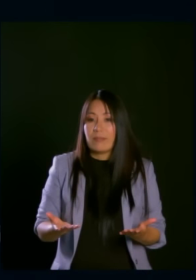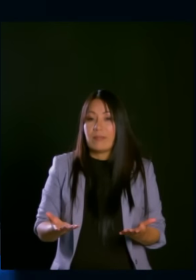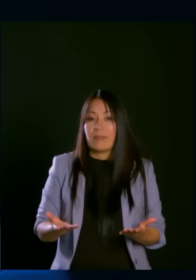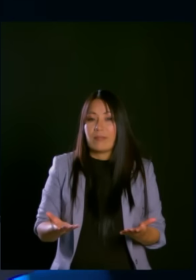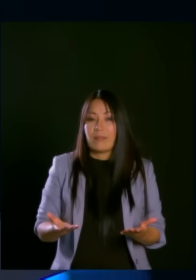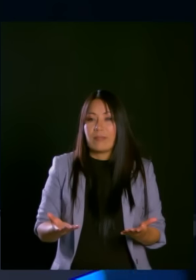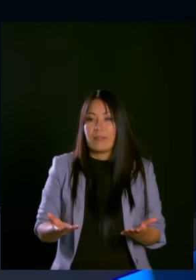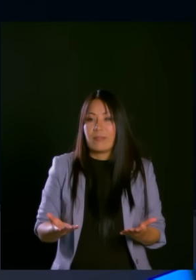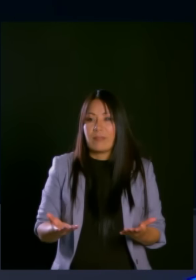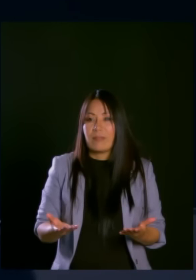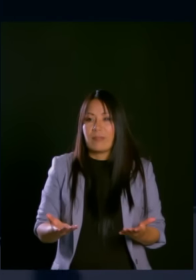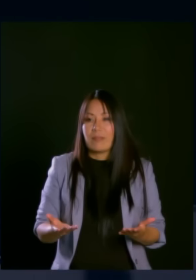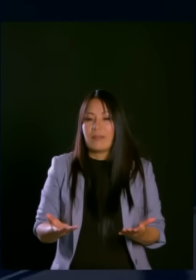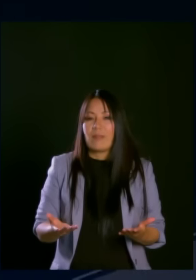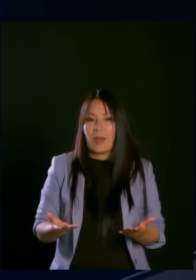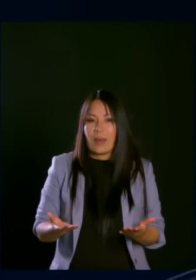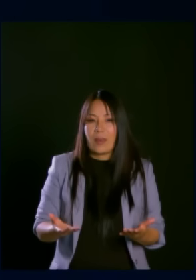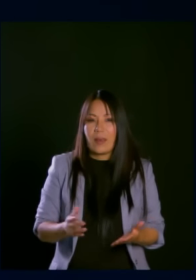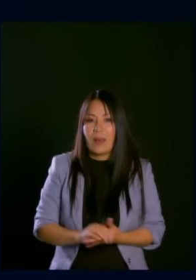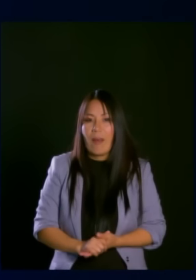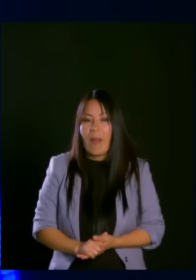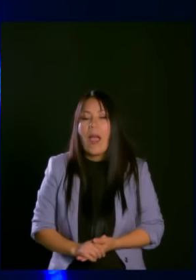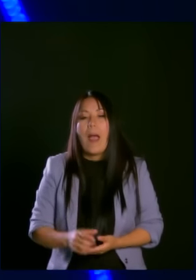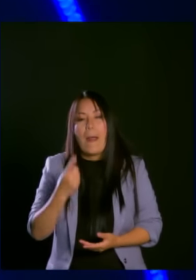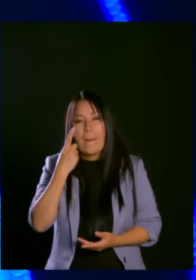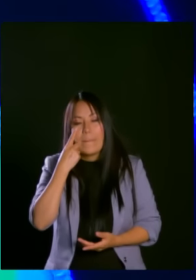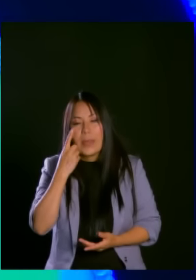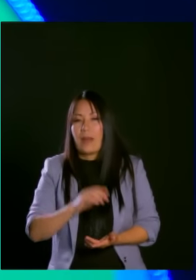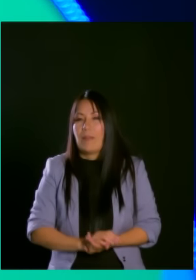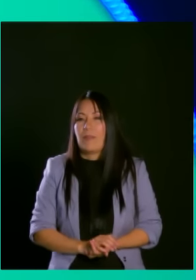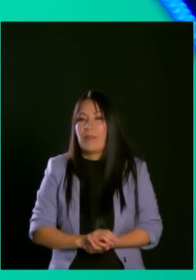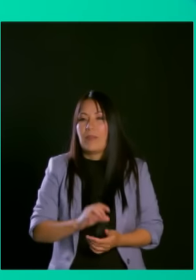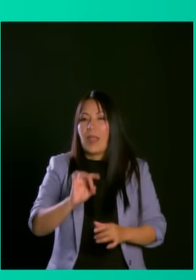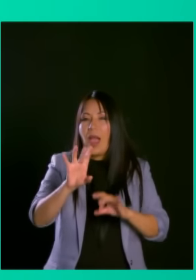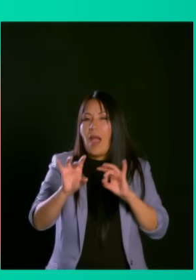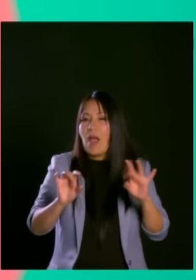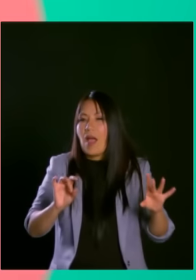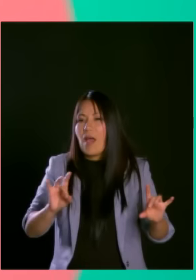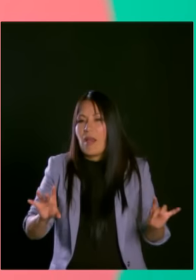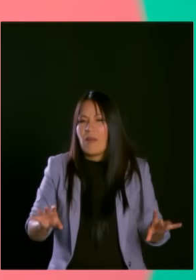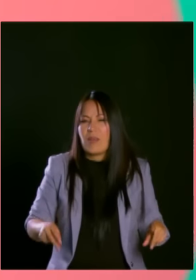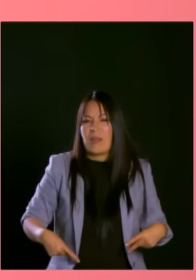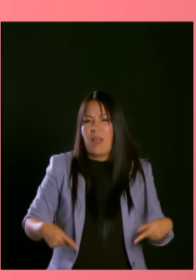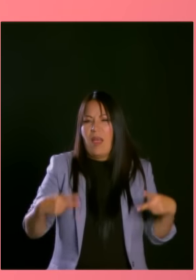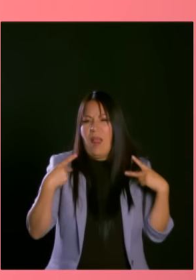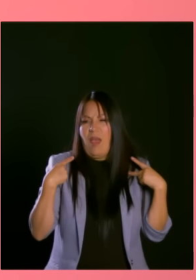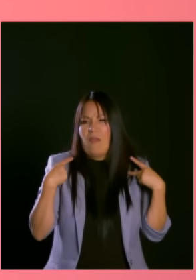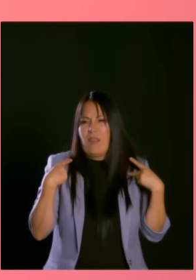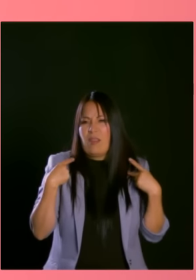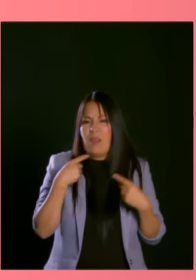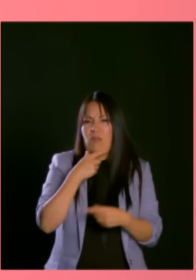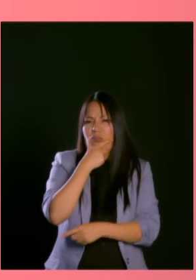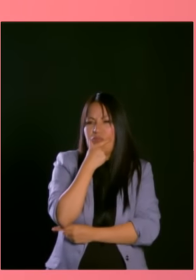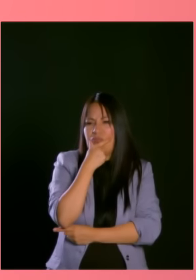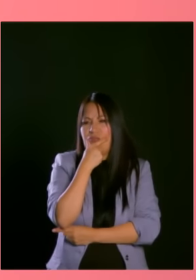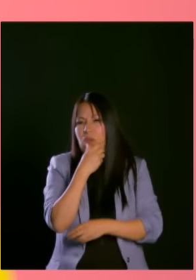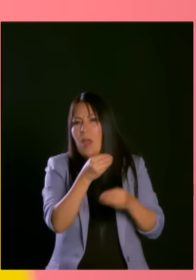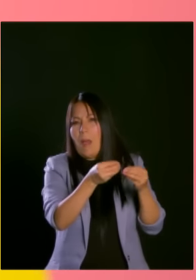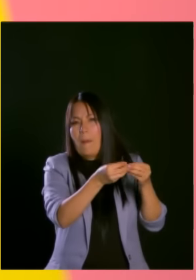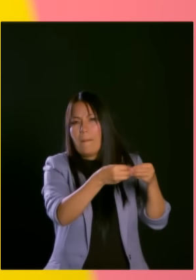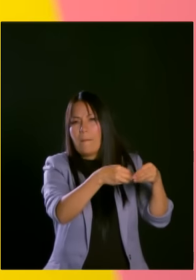Es que en la vida pareciera ser que perder no es bueno, pero realmente